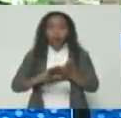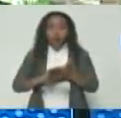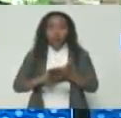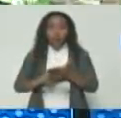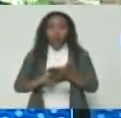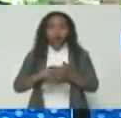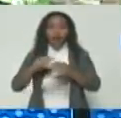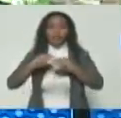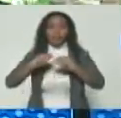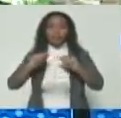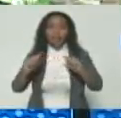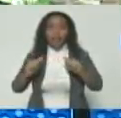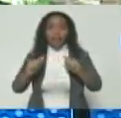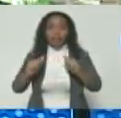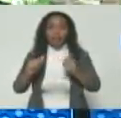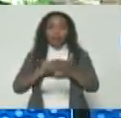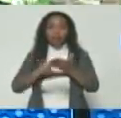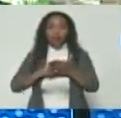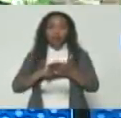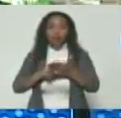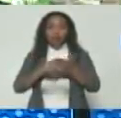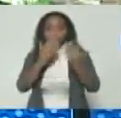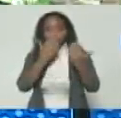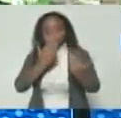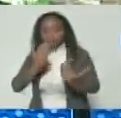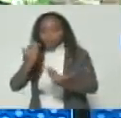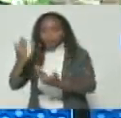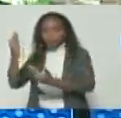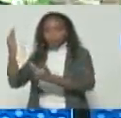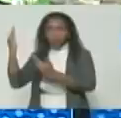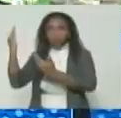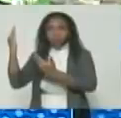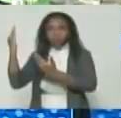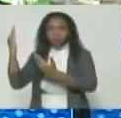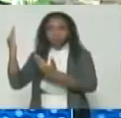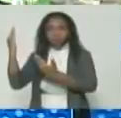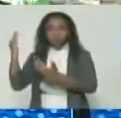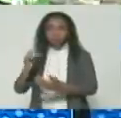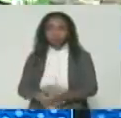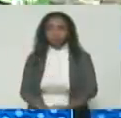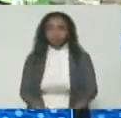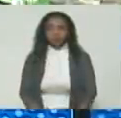en tierras recuperadas. Adelante, David Hernández, adelante.